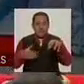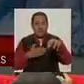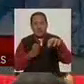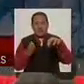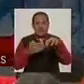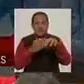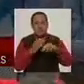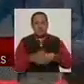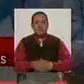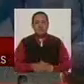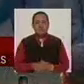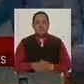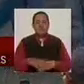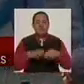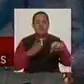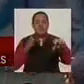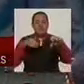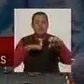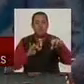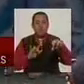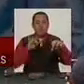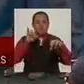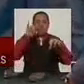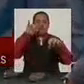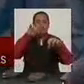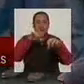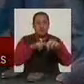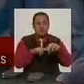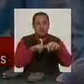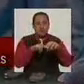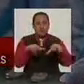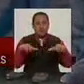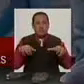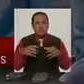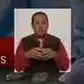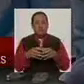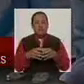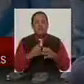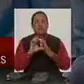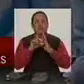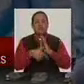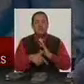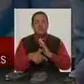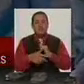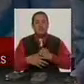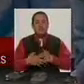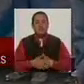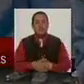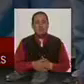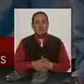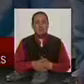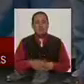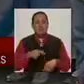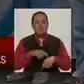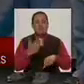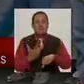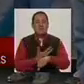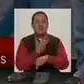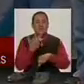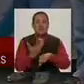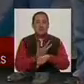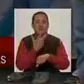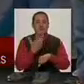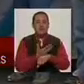llegar en avión hasta la base Ciro Alegría y luego, tras más de 3 horas